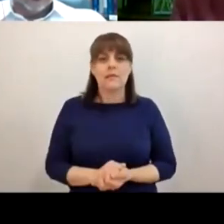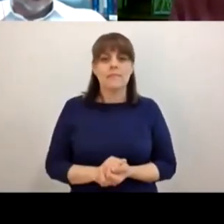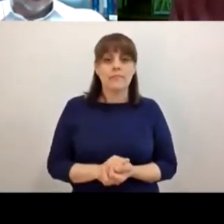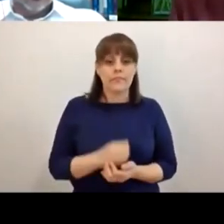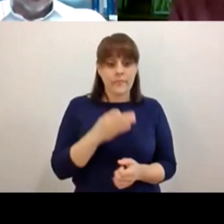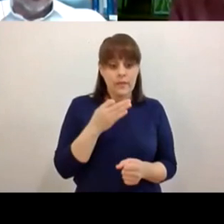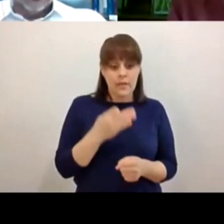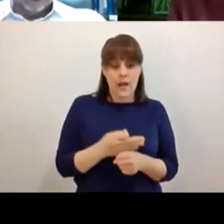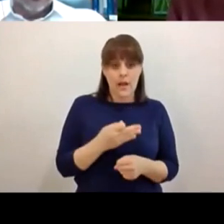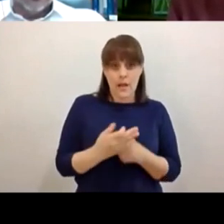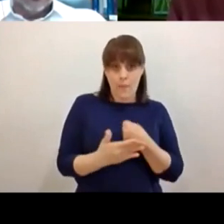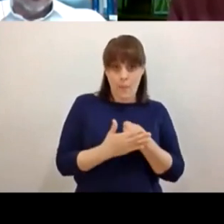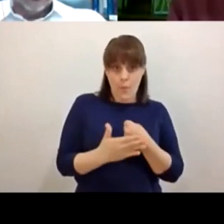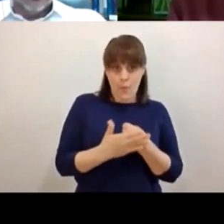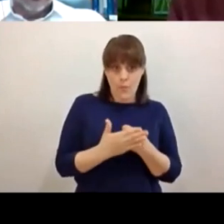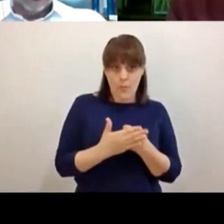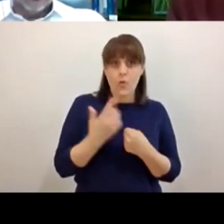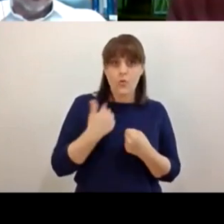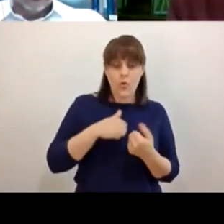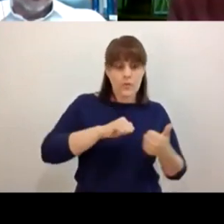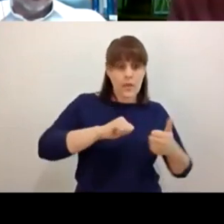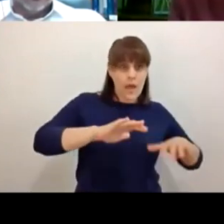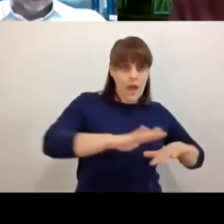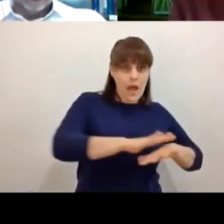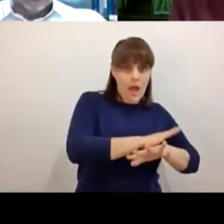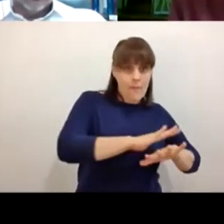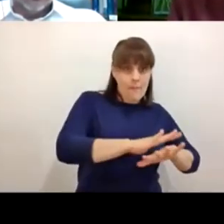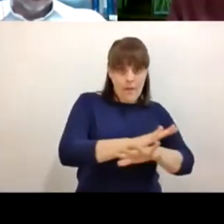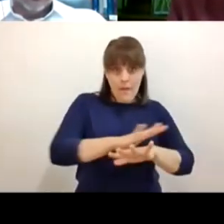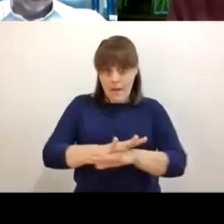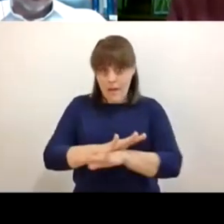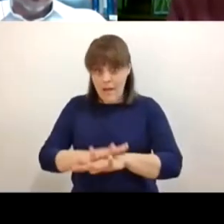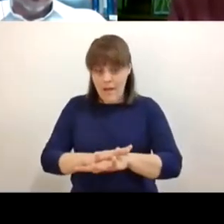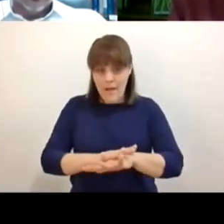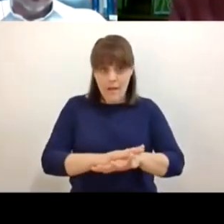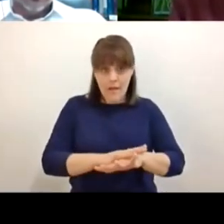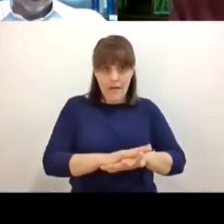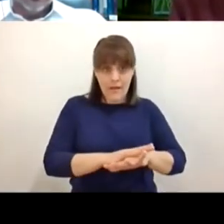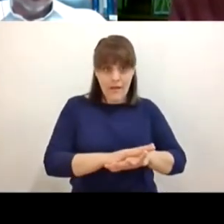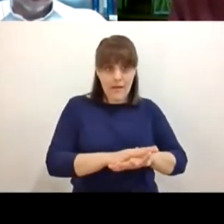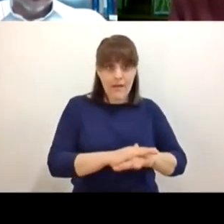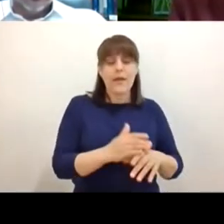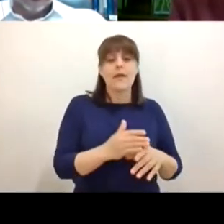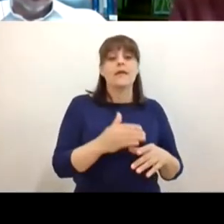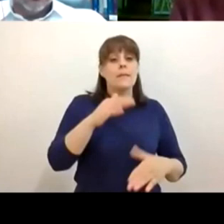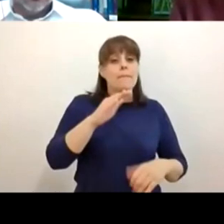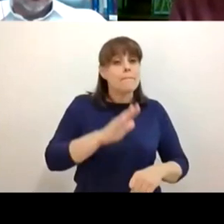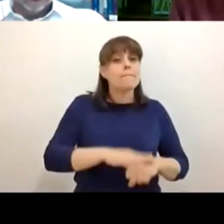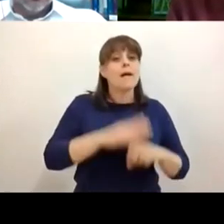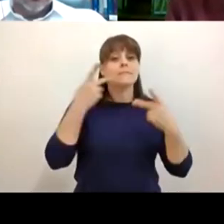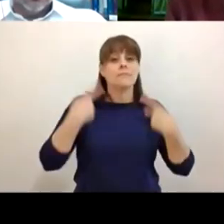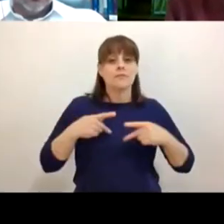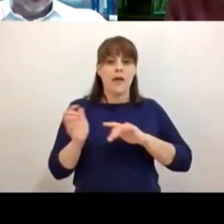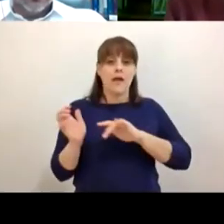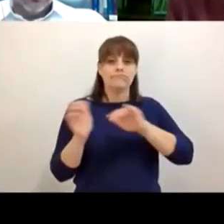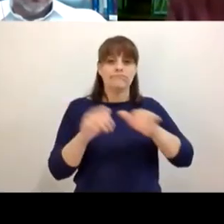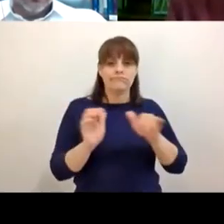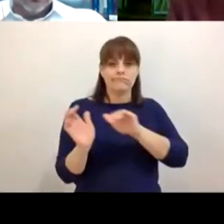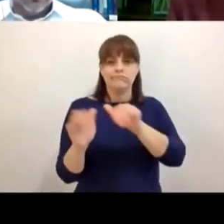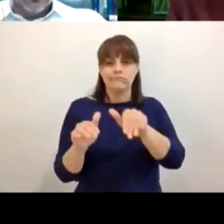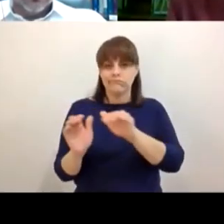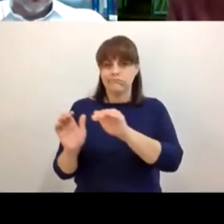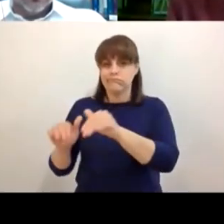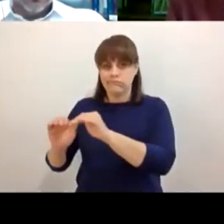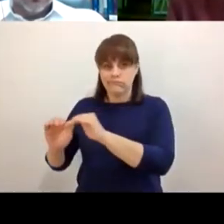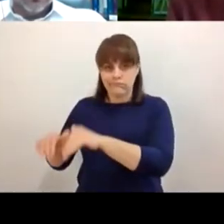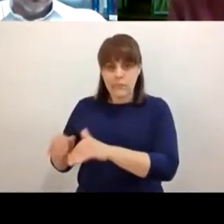de tanto transformar físicamente estos centros como ampliar la plantilla del personal para que no solo atiendan